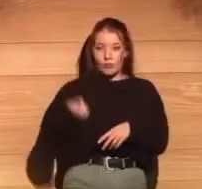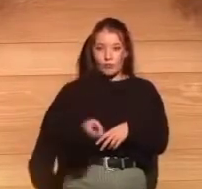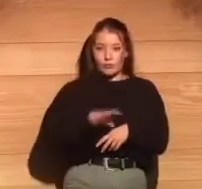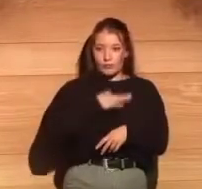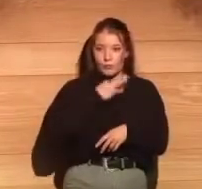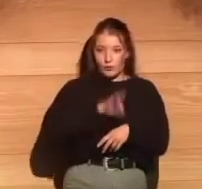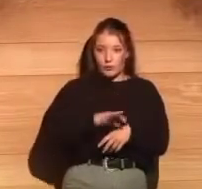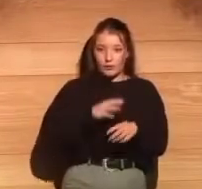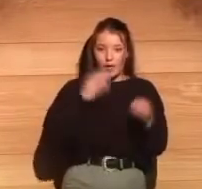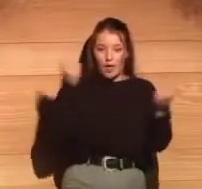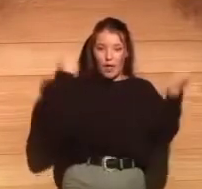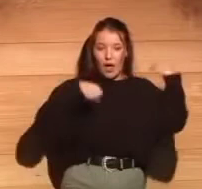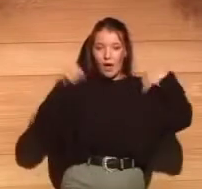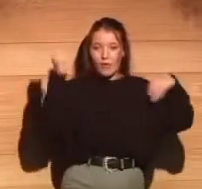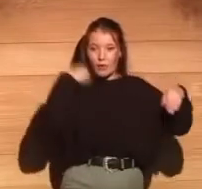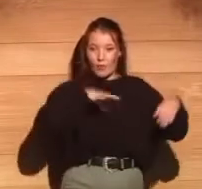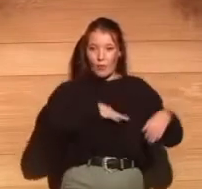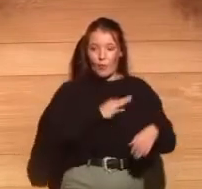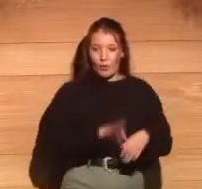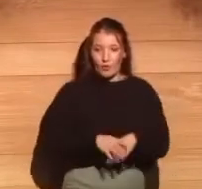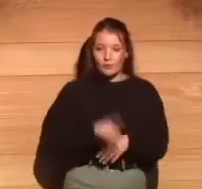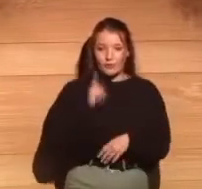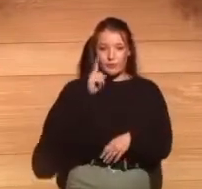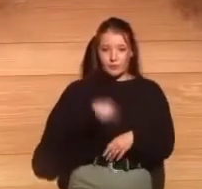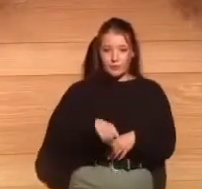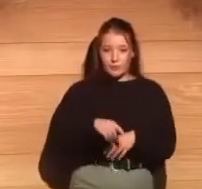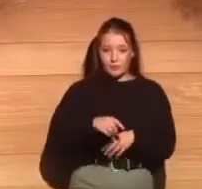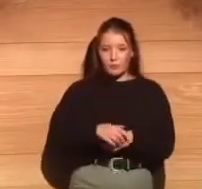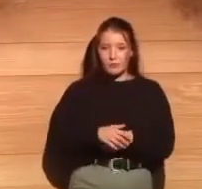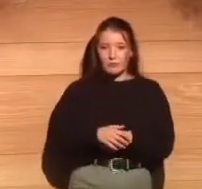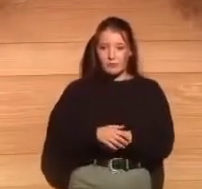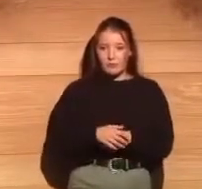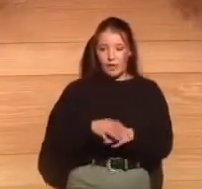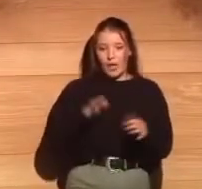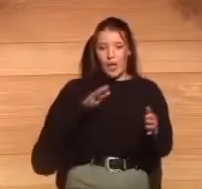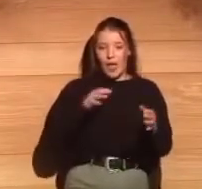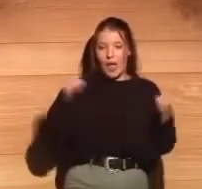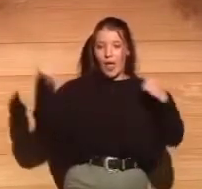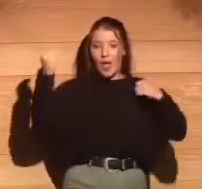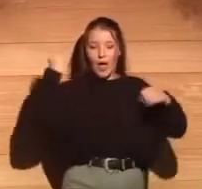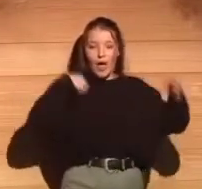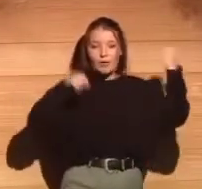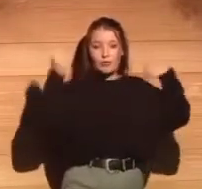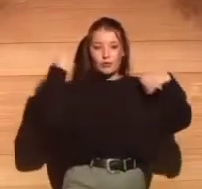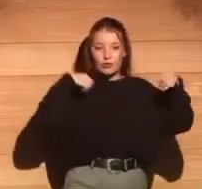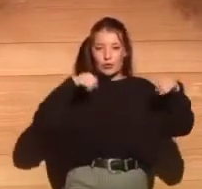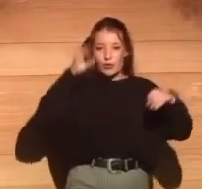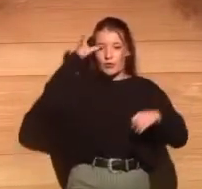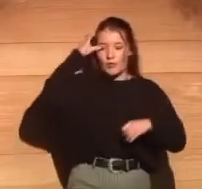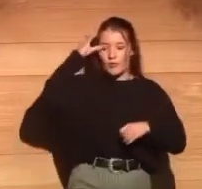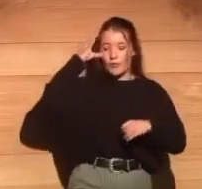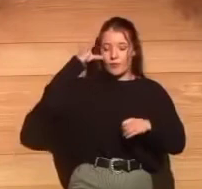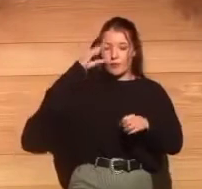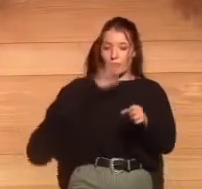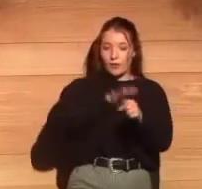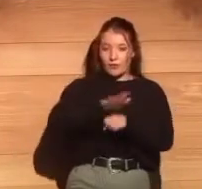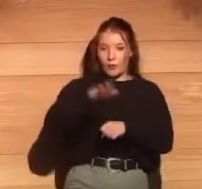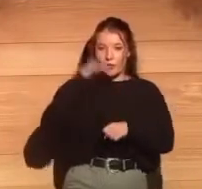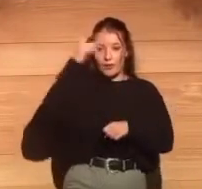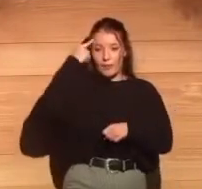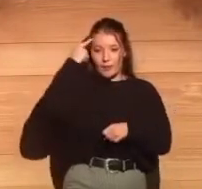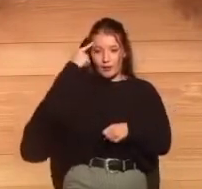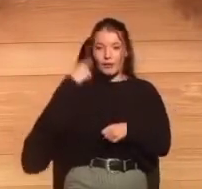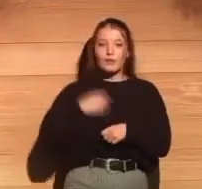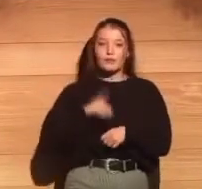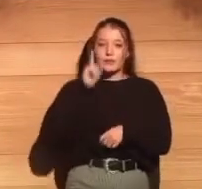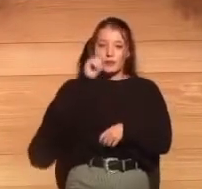tipificadas como operaciones de influencia mental, de control mental, y todas las